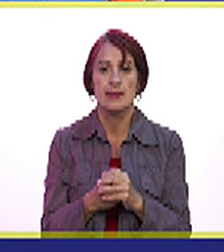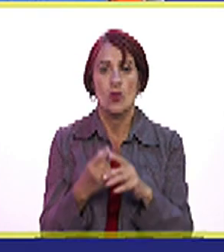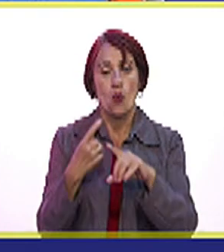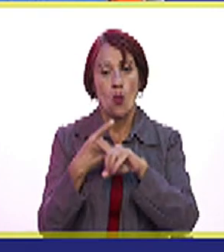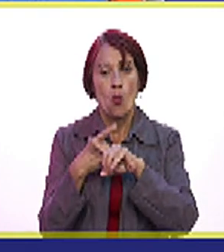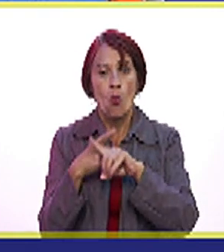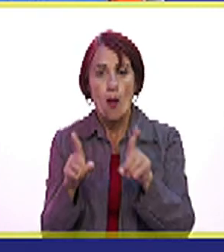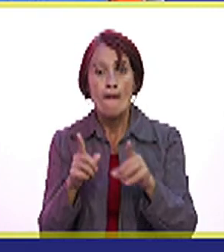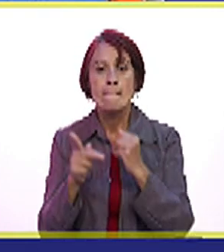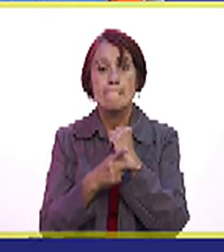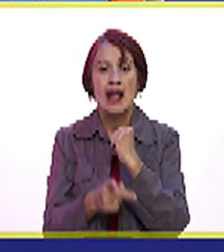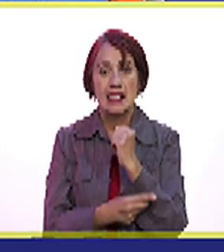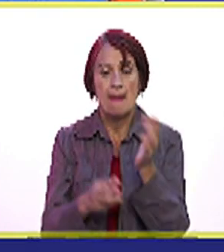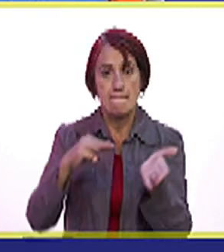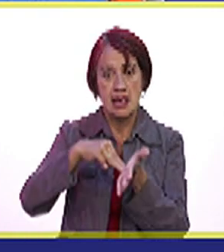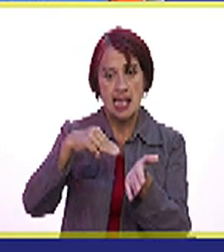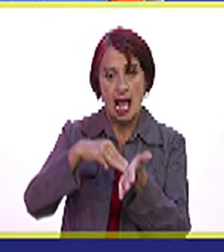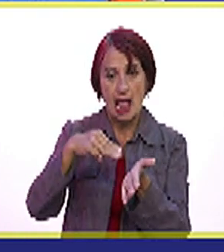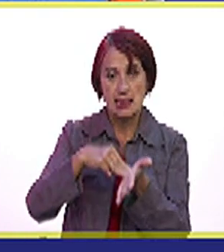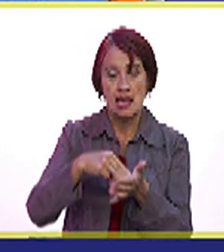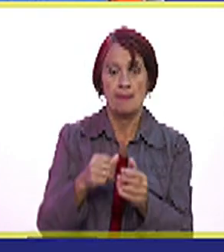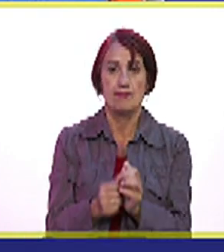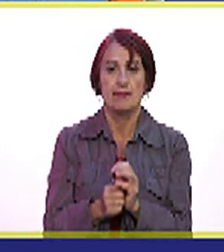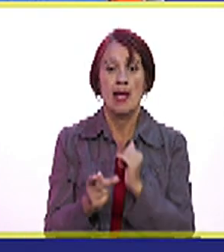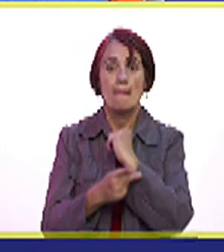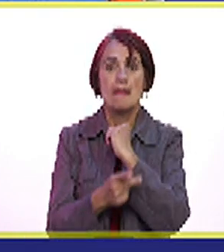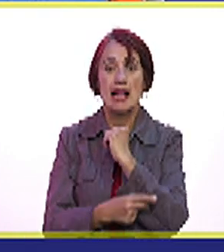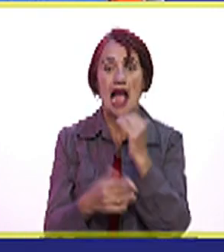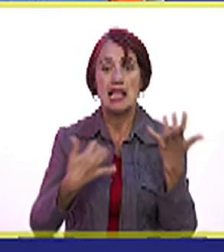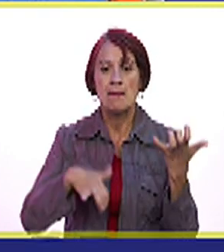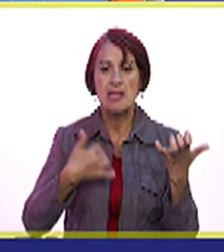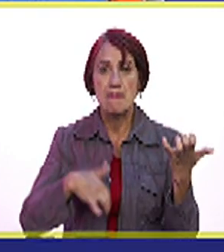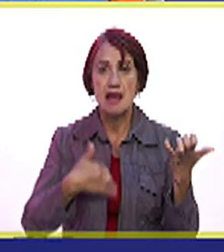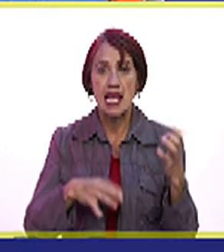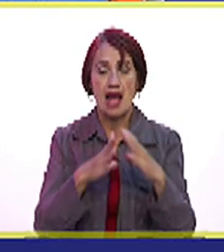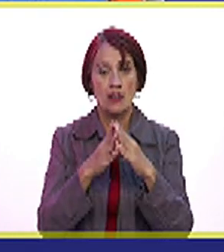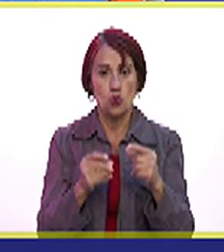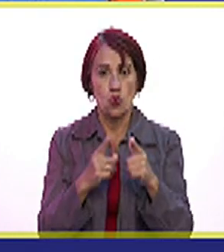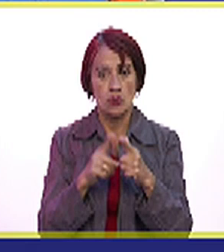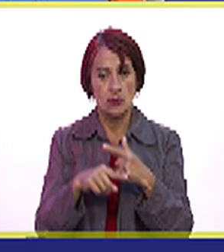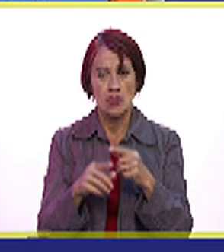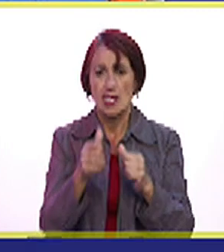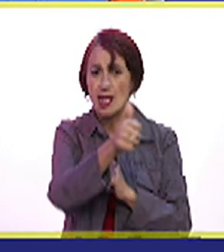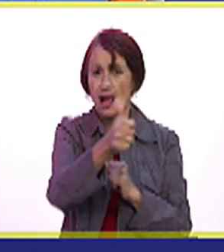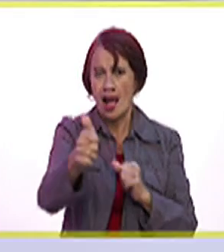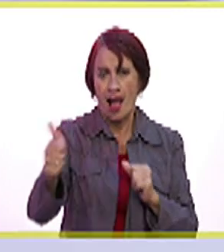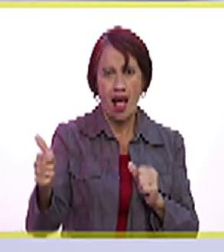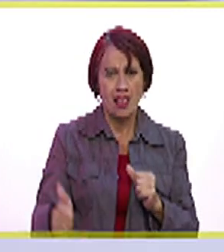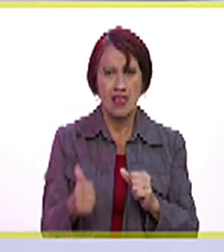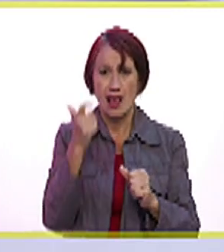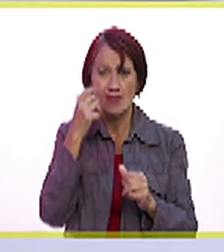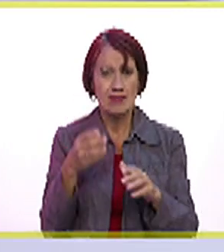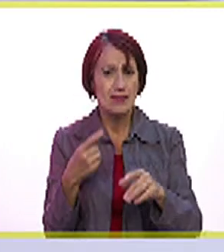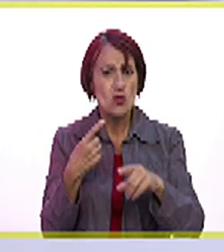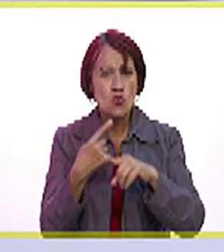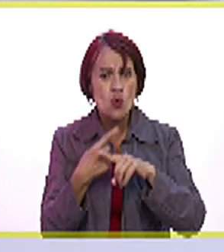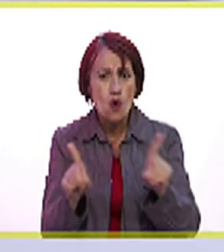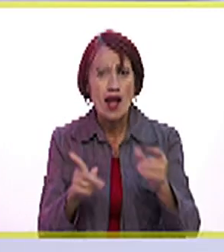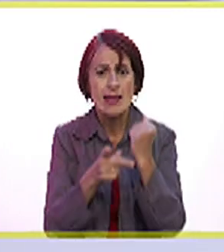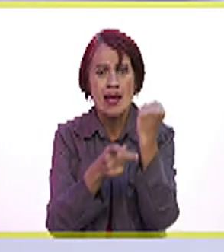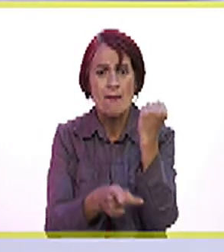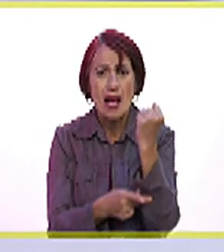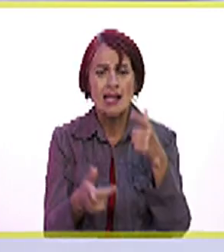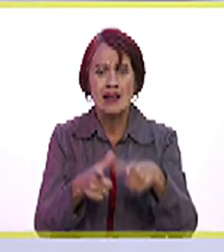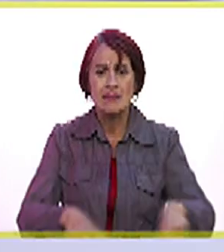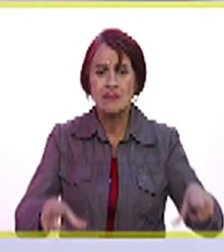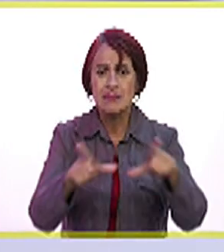el Parque Miranda, el Parque Ali Primera. En cada espacio, en cada estado en el que usted se encuentre, seguramente el plan